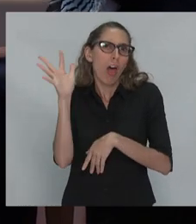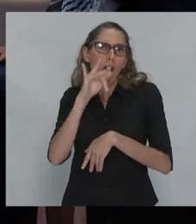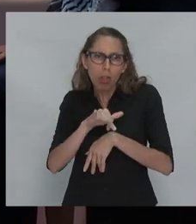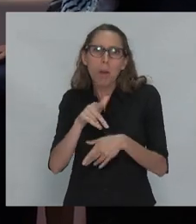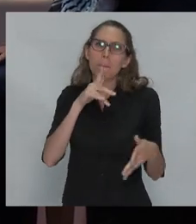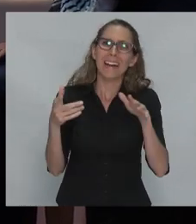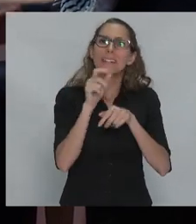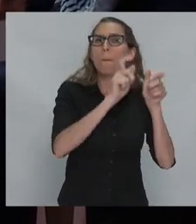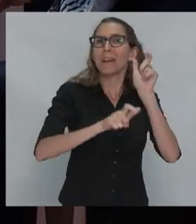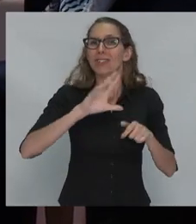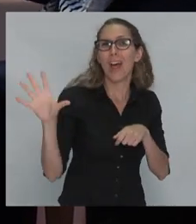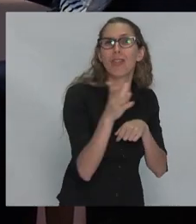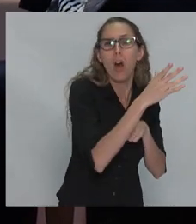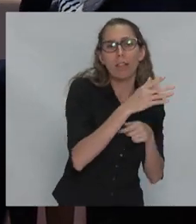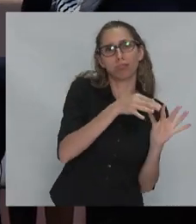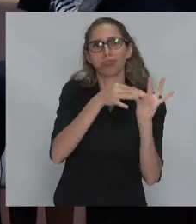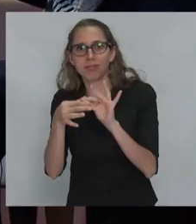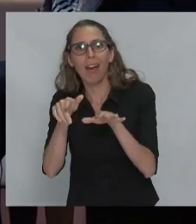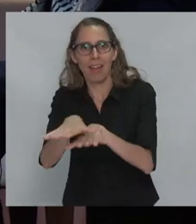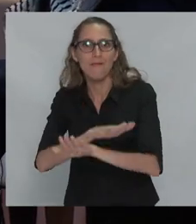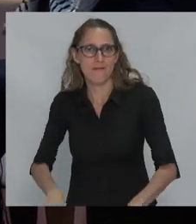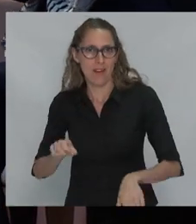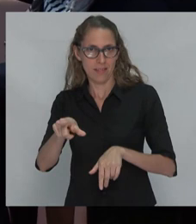pueblo palestino. Yo quiero